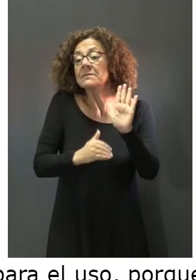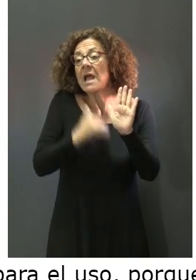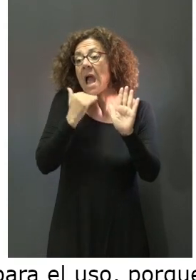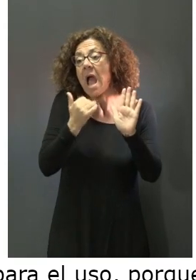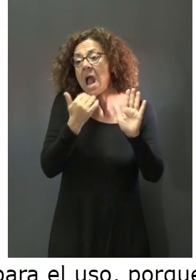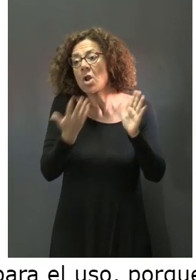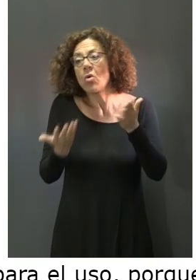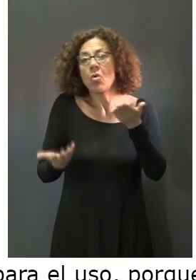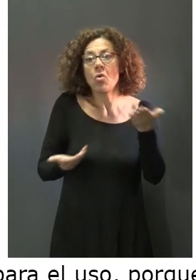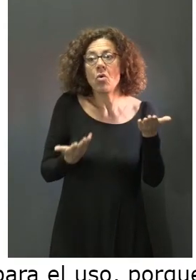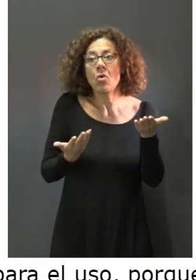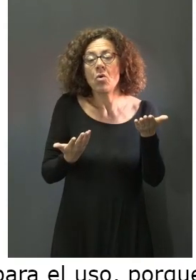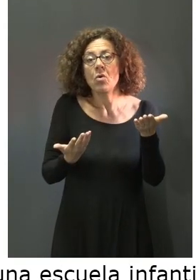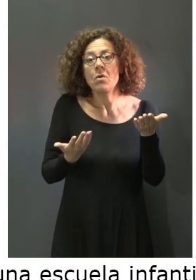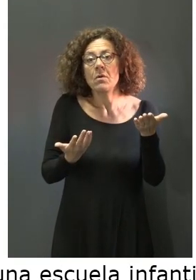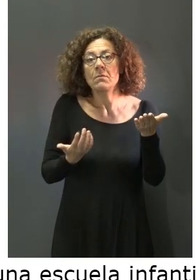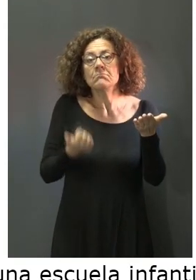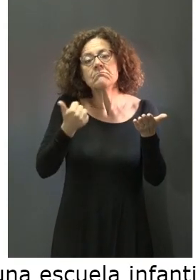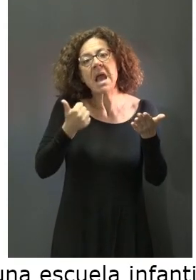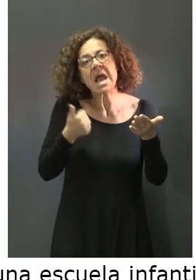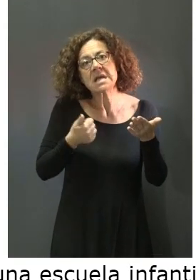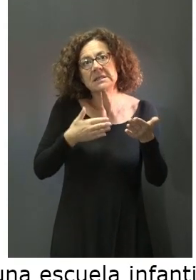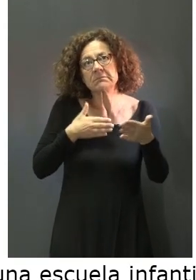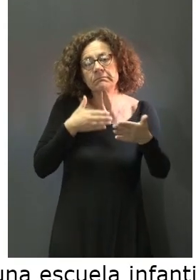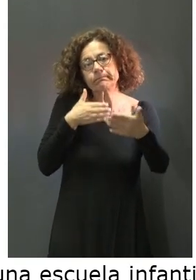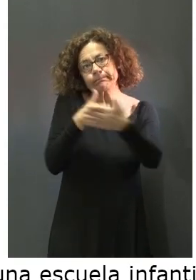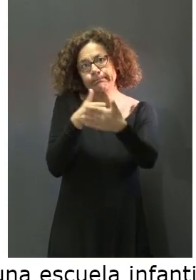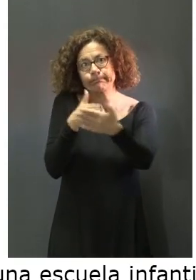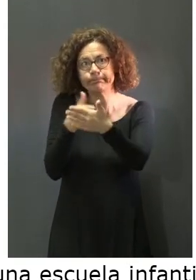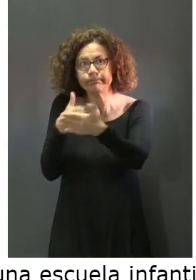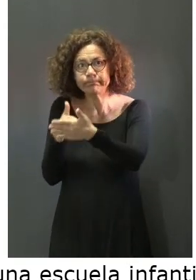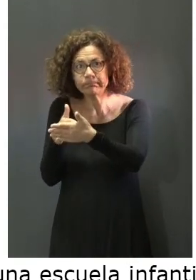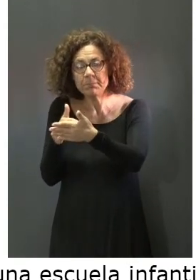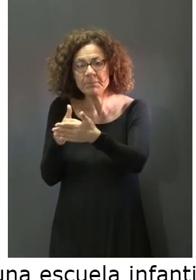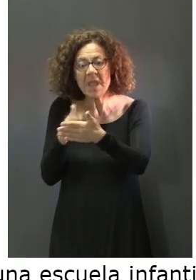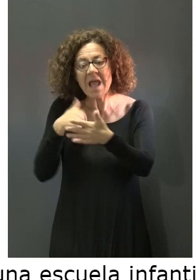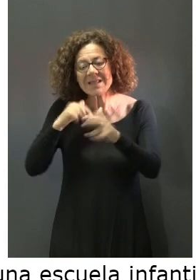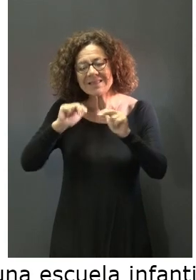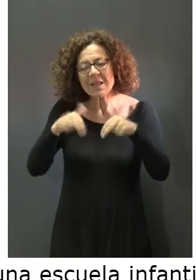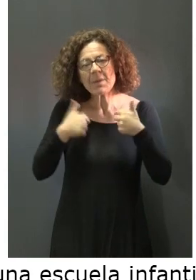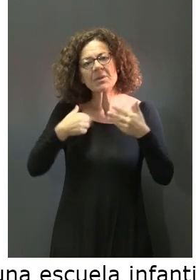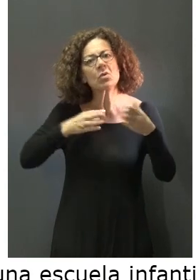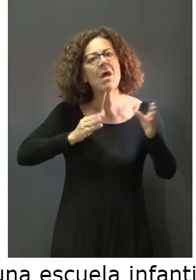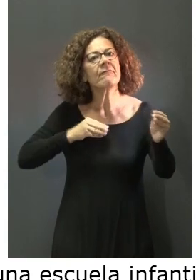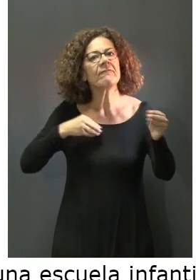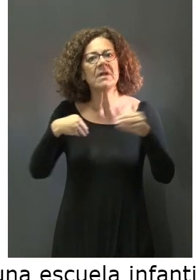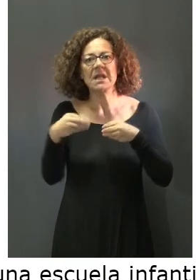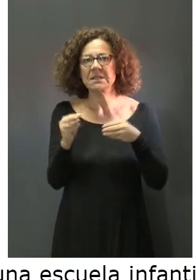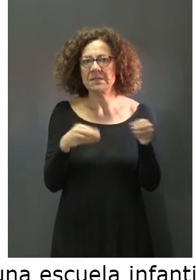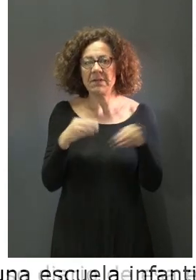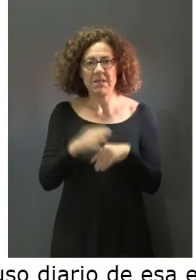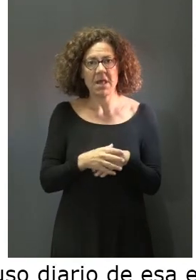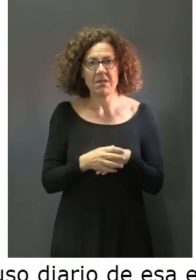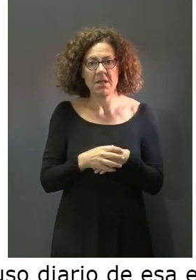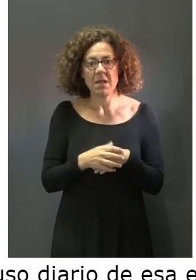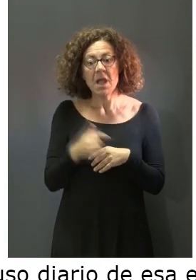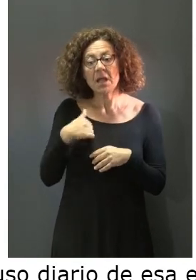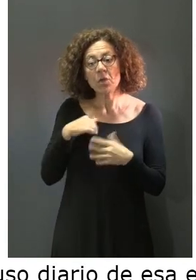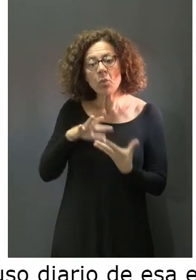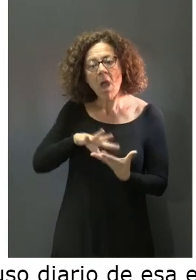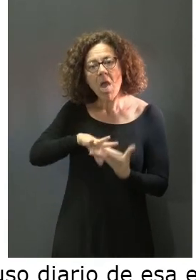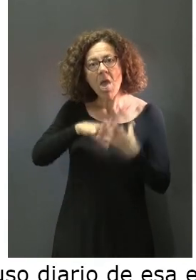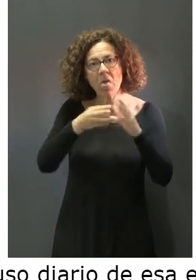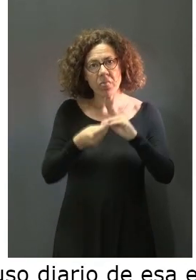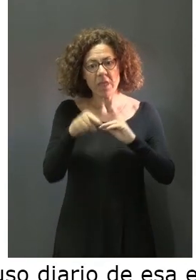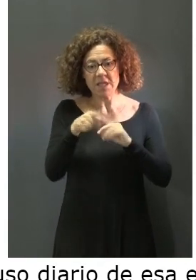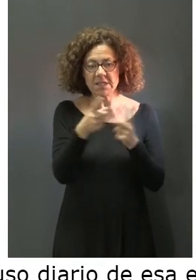un poco más limitado, digamos, te permite una flexibilidad que tú puedes ajustar